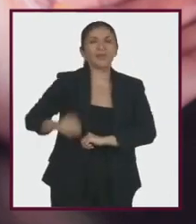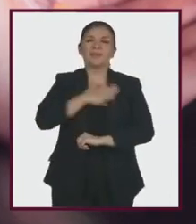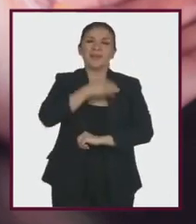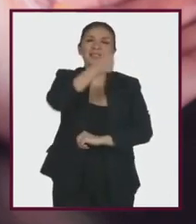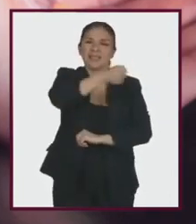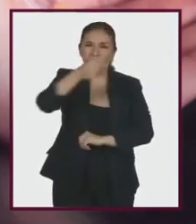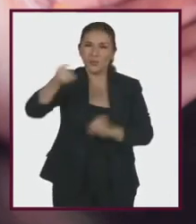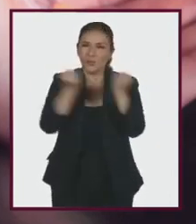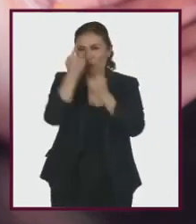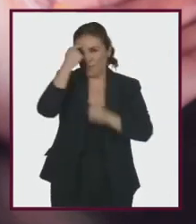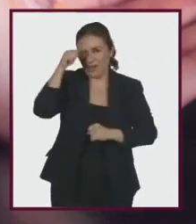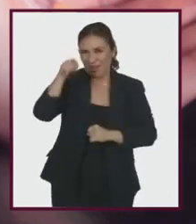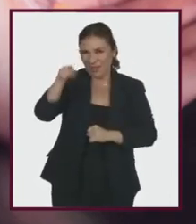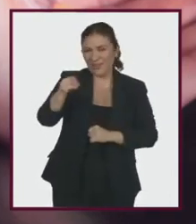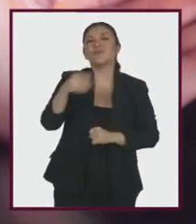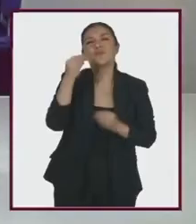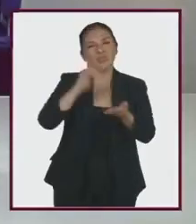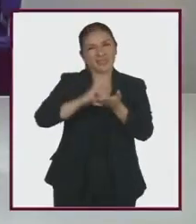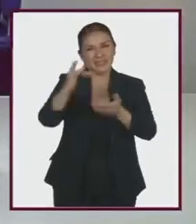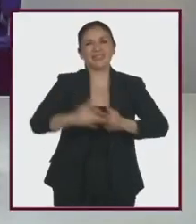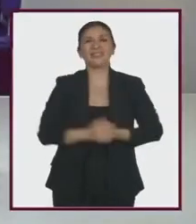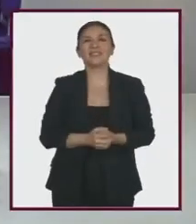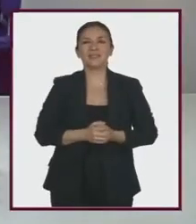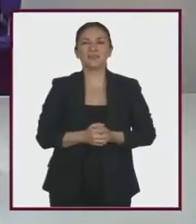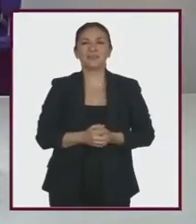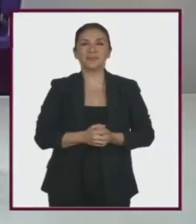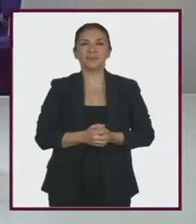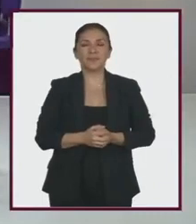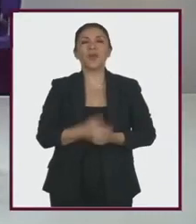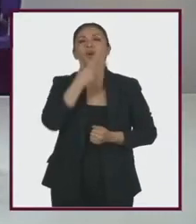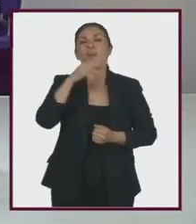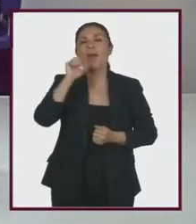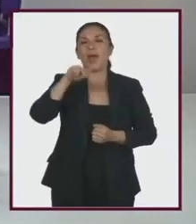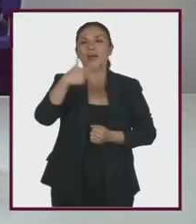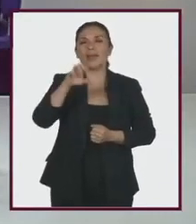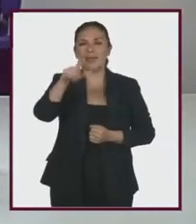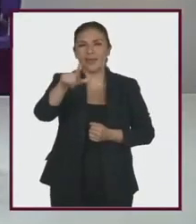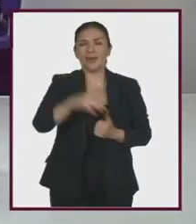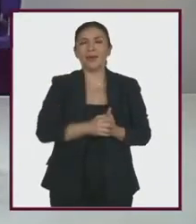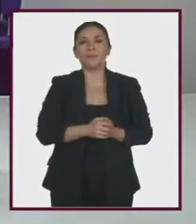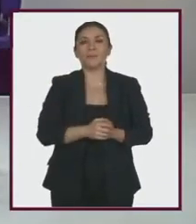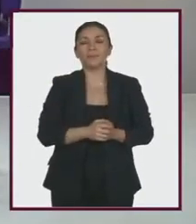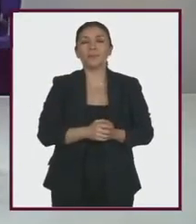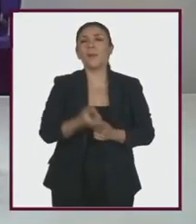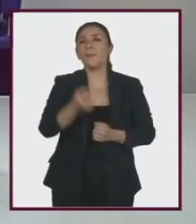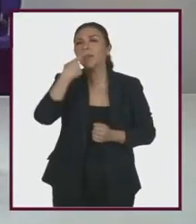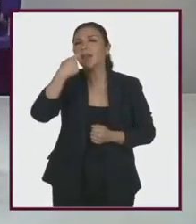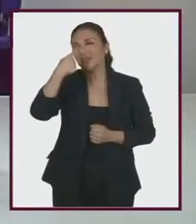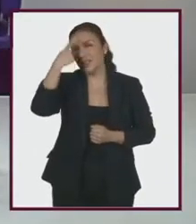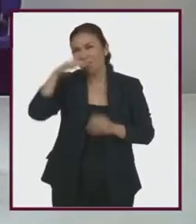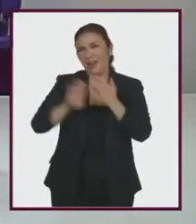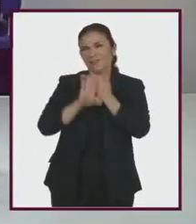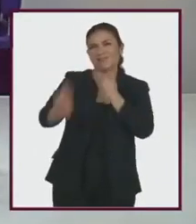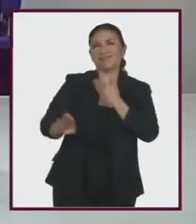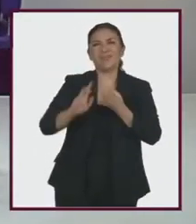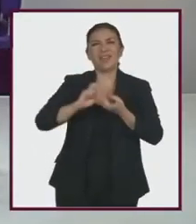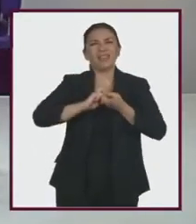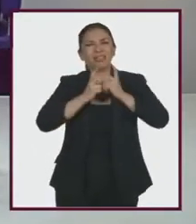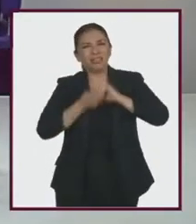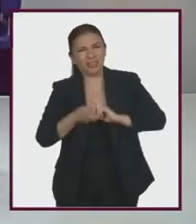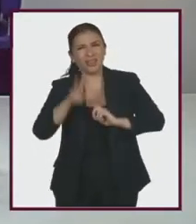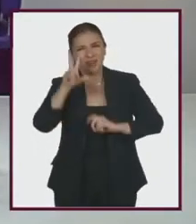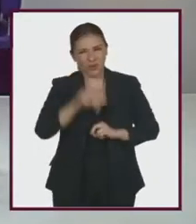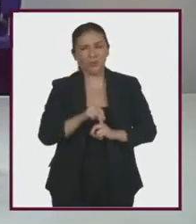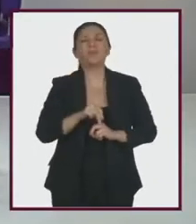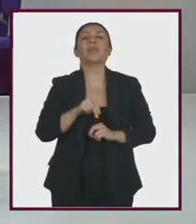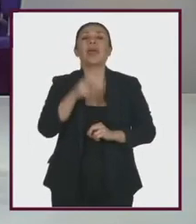también para ti, Elvia Isabel, muchas gracias. Ángel Olmedo, los antidepresivos, es una pregunta en YouTube. ¿Los